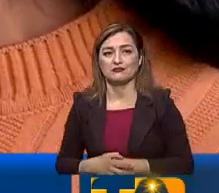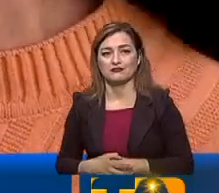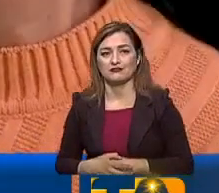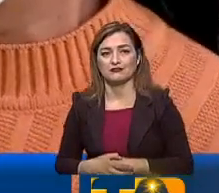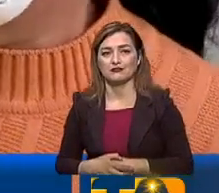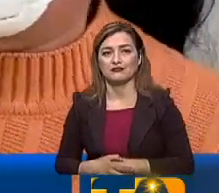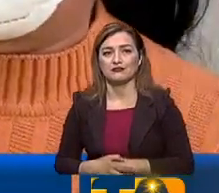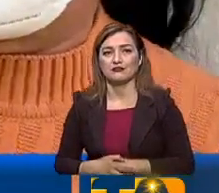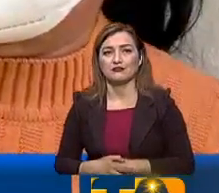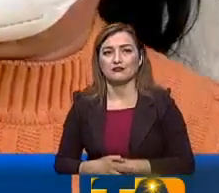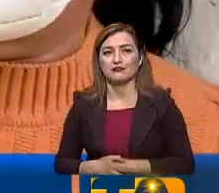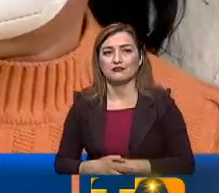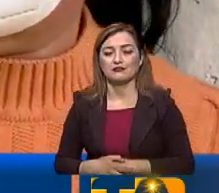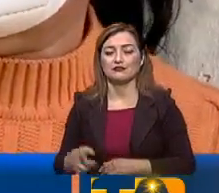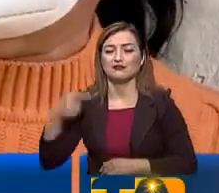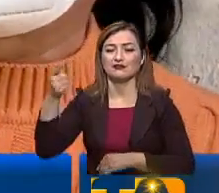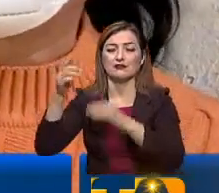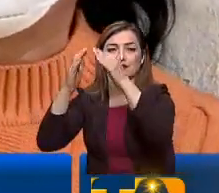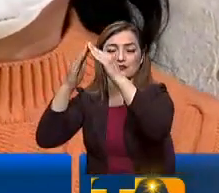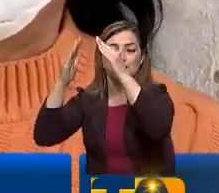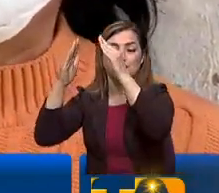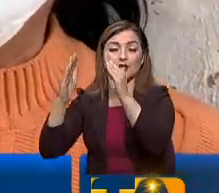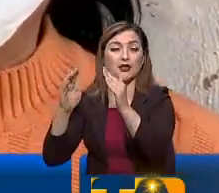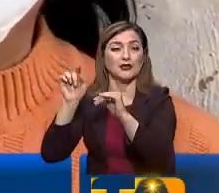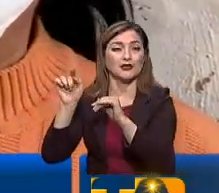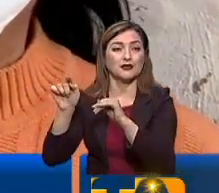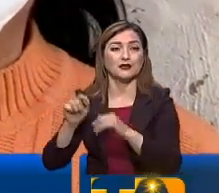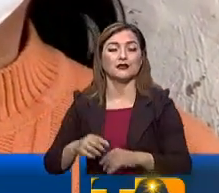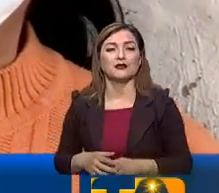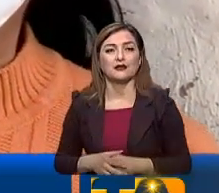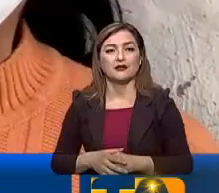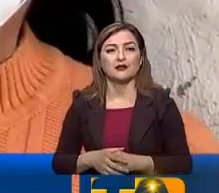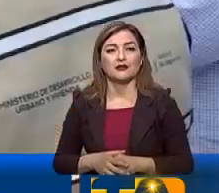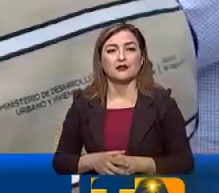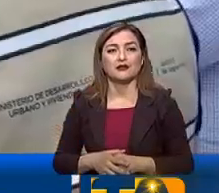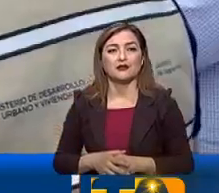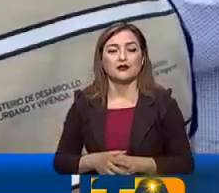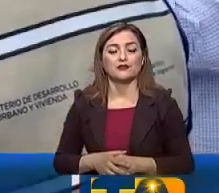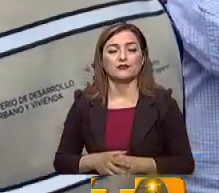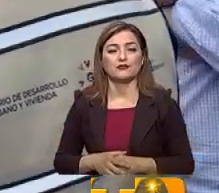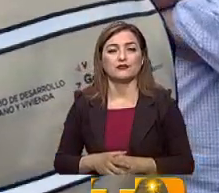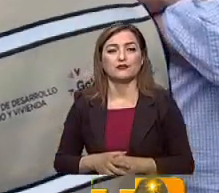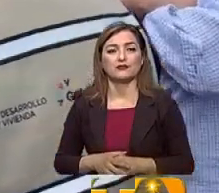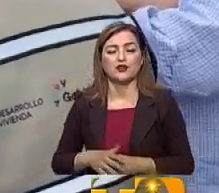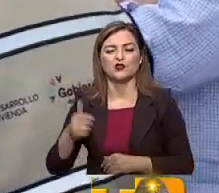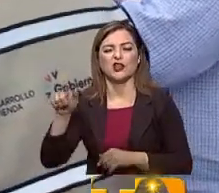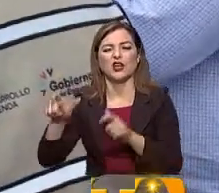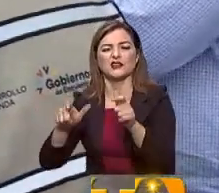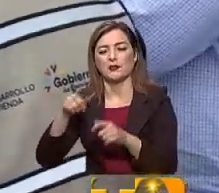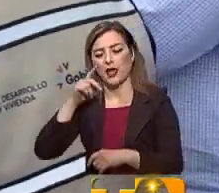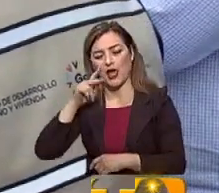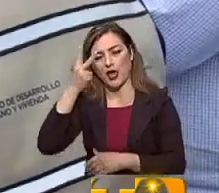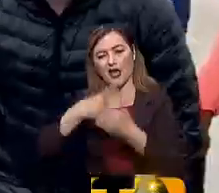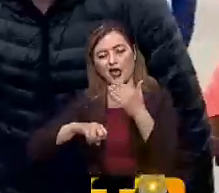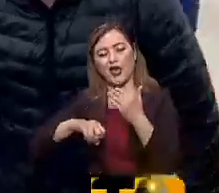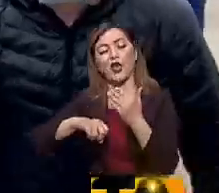tenemos acá la casita que era de m&m verdes de antenas tres ministros el de transporte y obras públicas